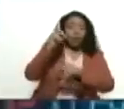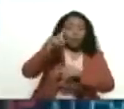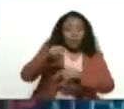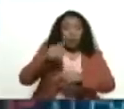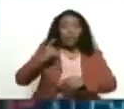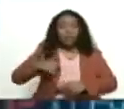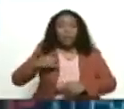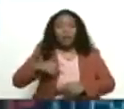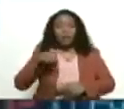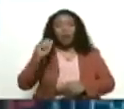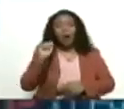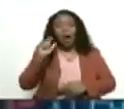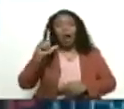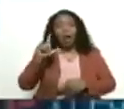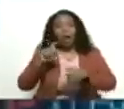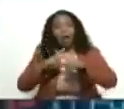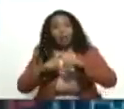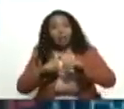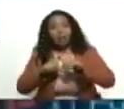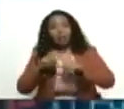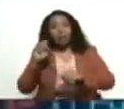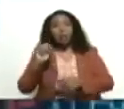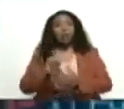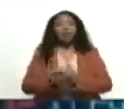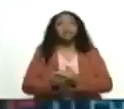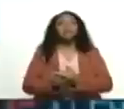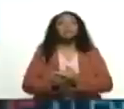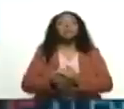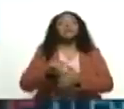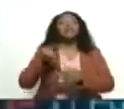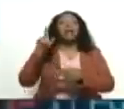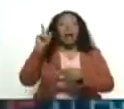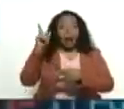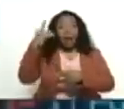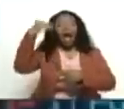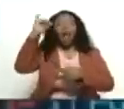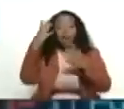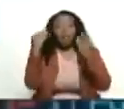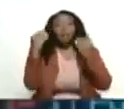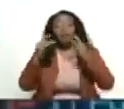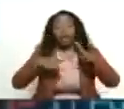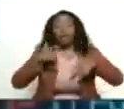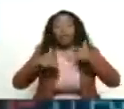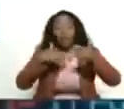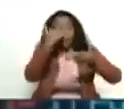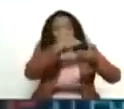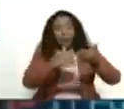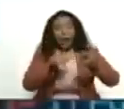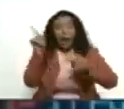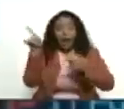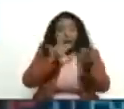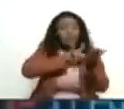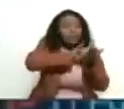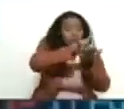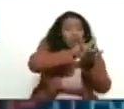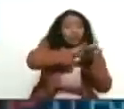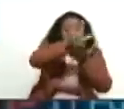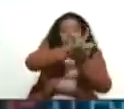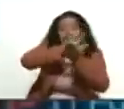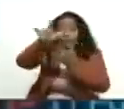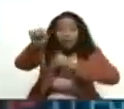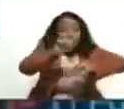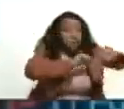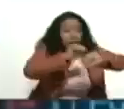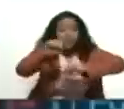Saab estaba por el mundo buscando antivirales. Estaba por el mundo buscando insumos para